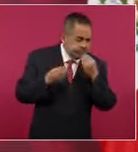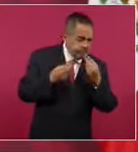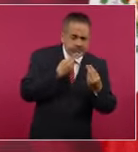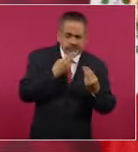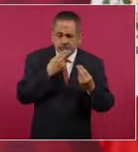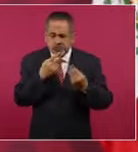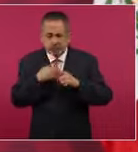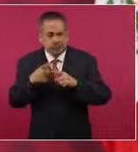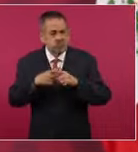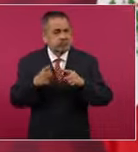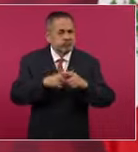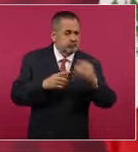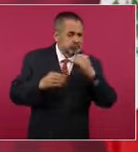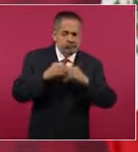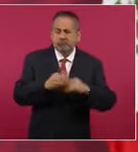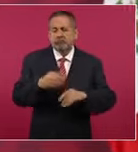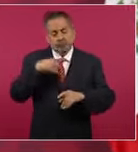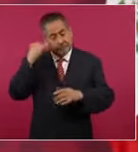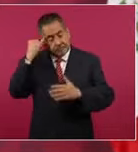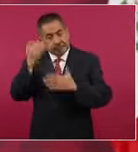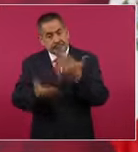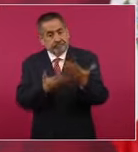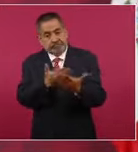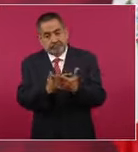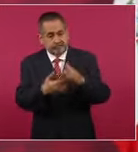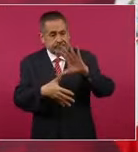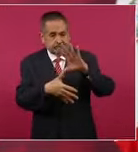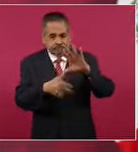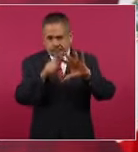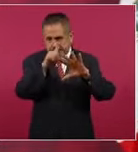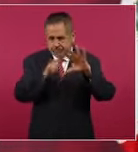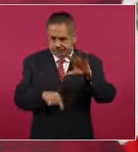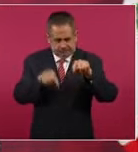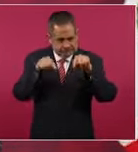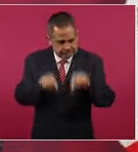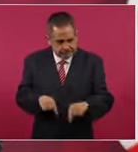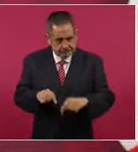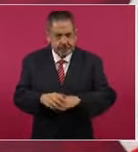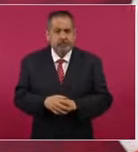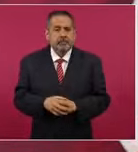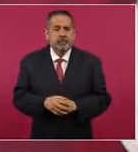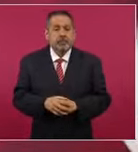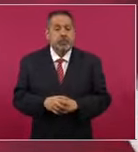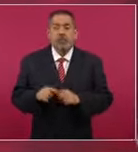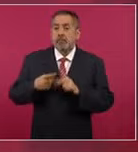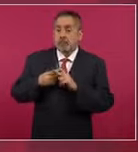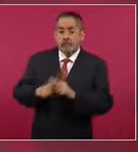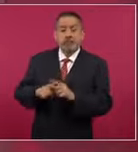Ese es el planteamiento central. Ya se inició con el tratado,